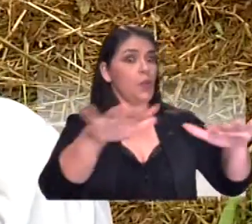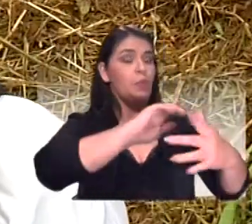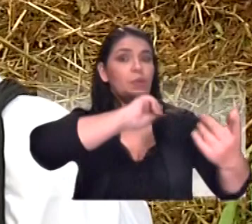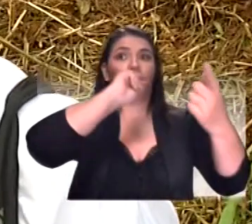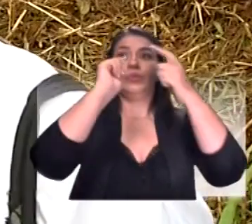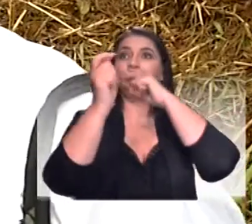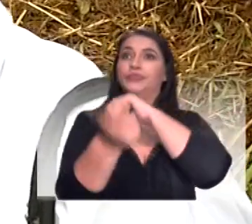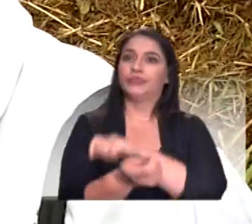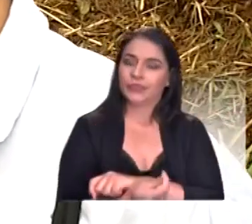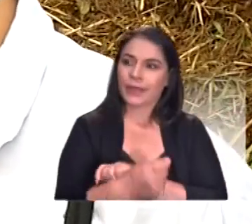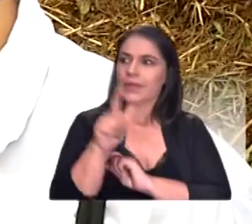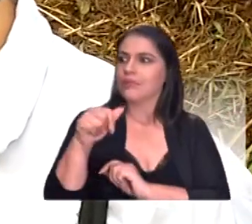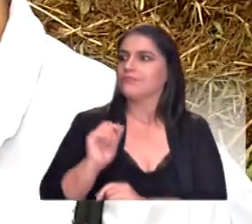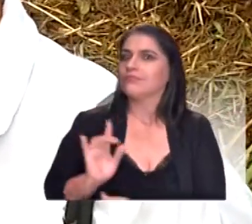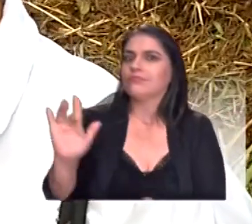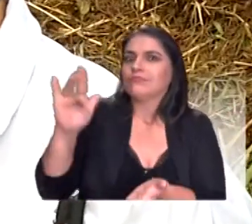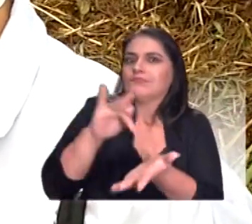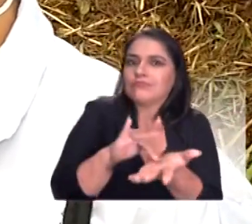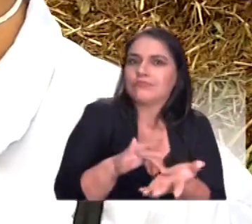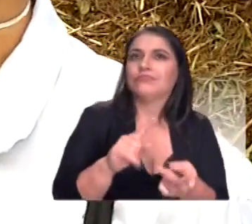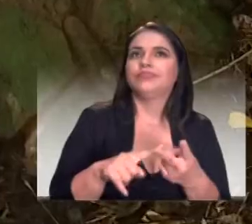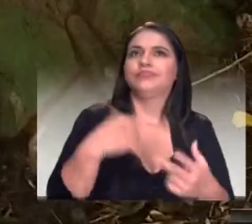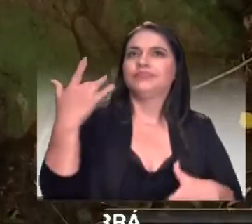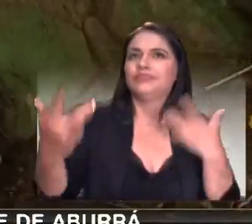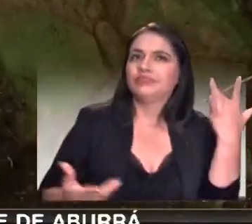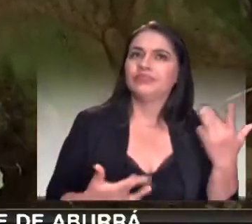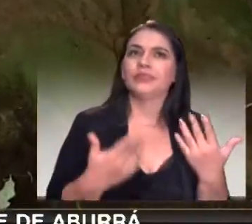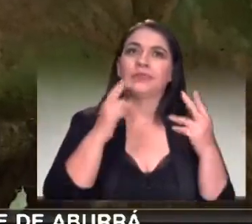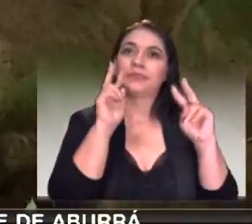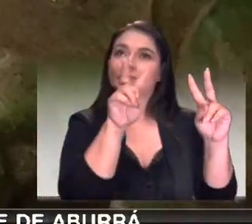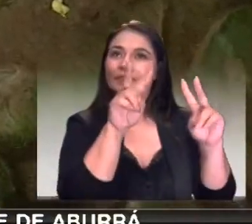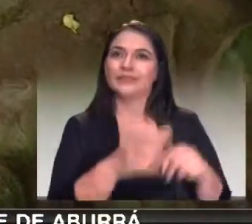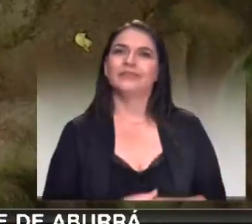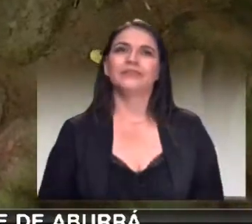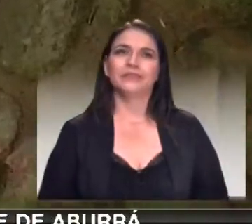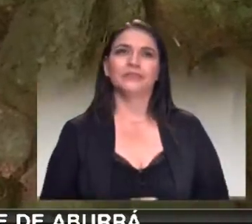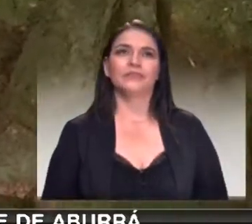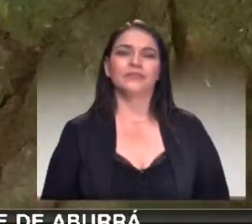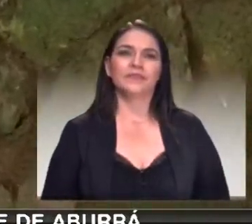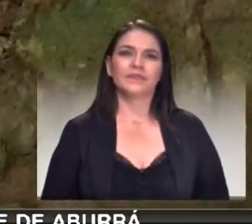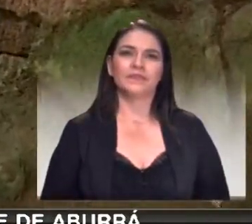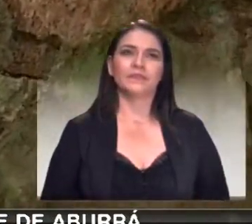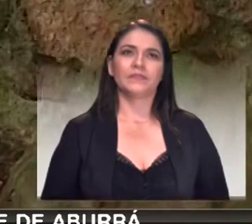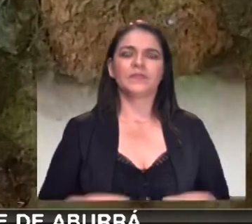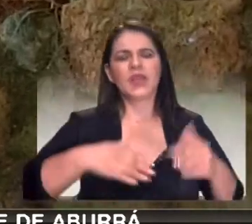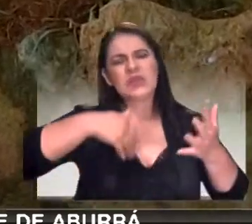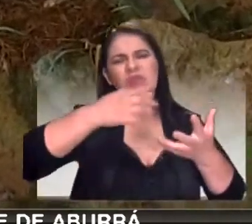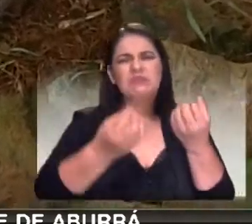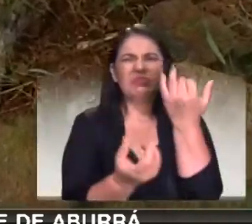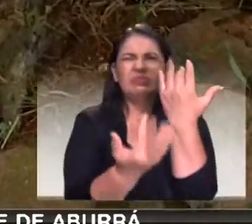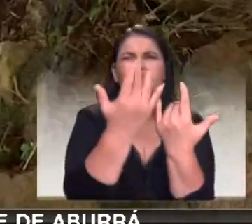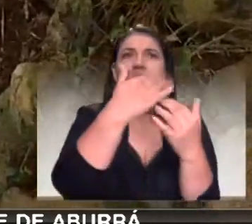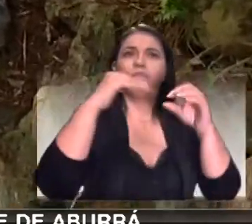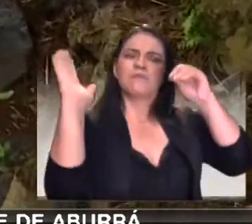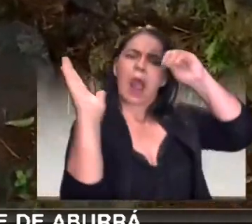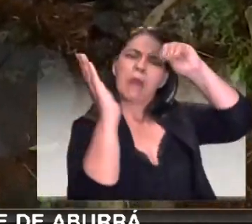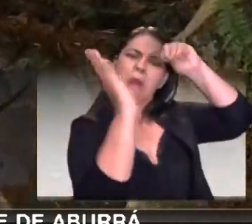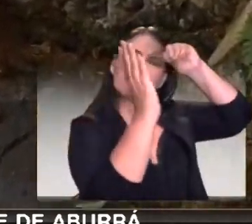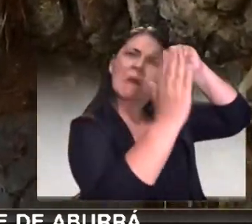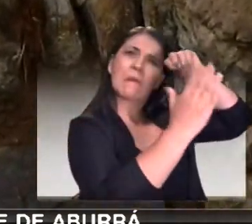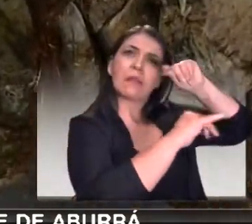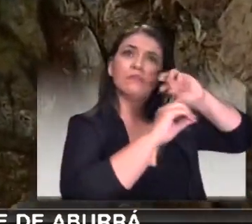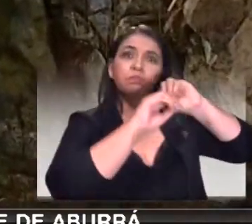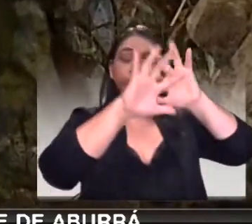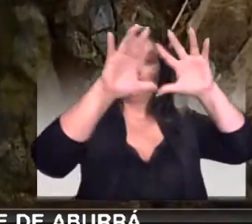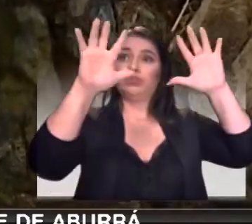la gente le dieran ganas de llevar a sus hijos a que se recreará pero cuál sería su sorpresa cuando en medio de la maleza fueron apareciendo unas imponentes